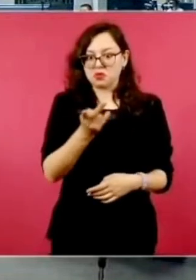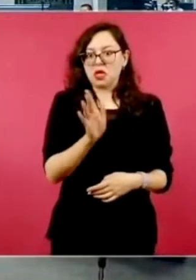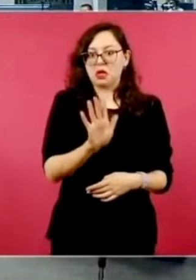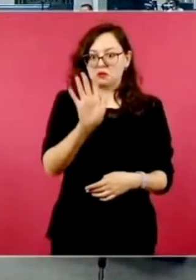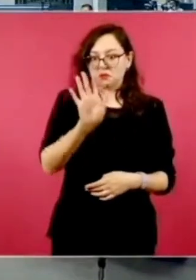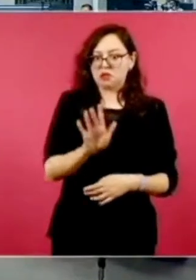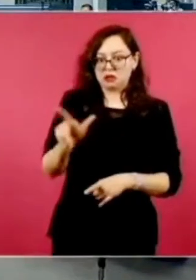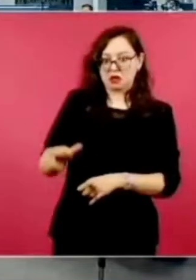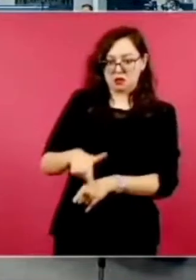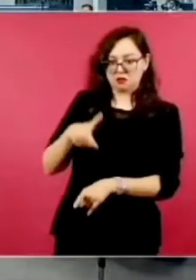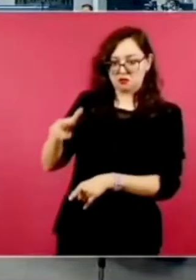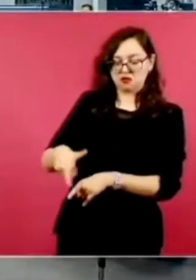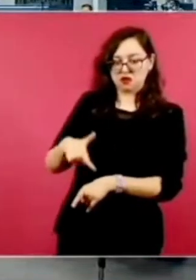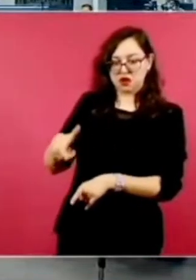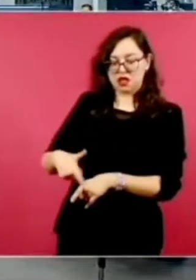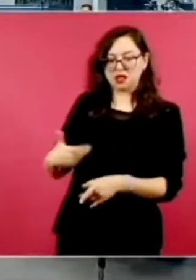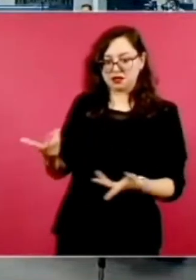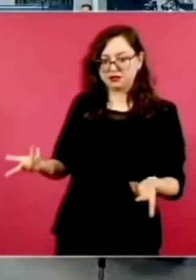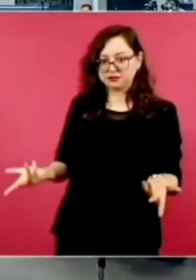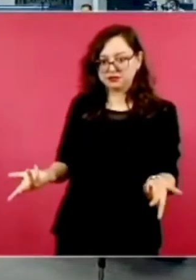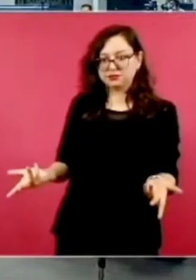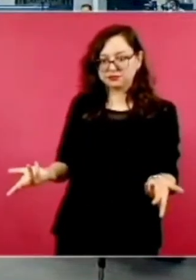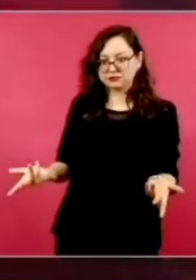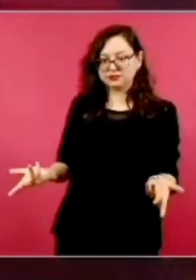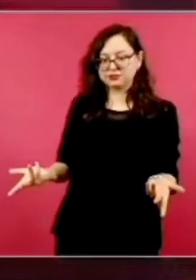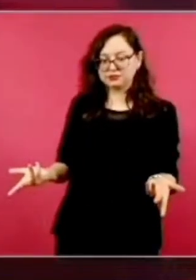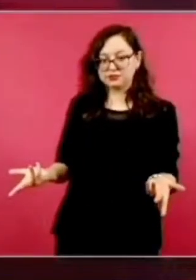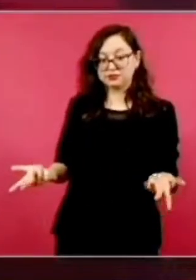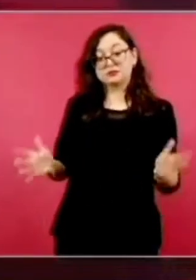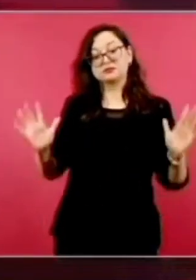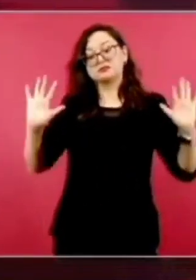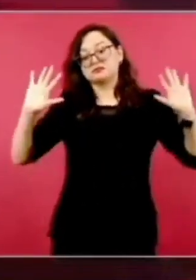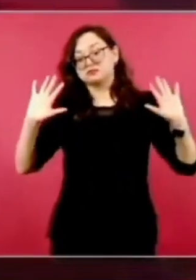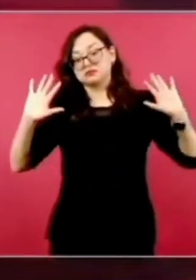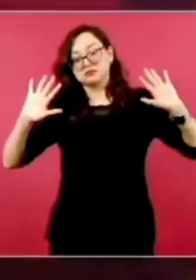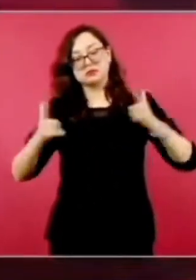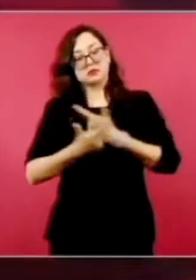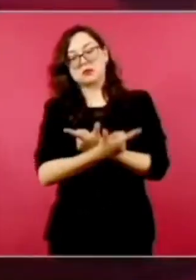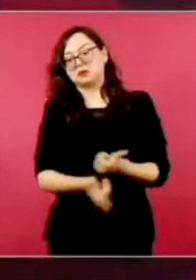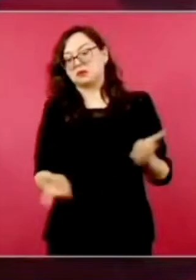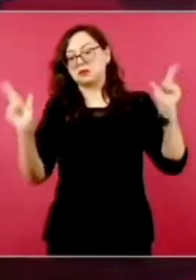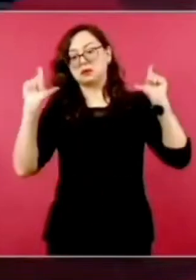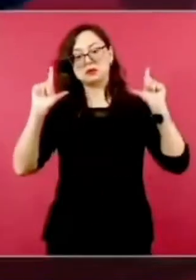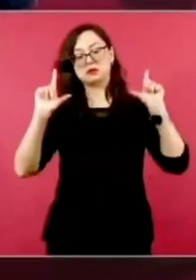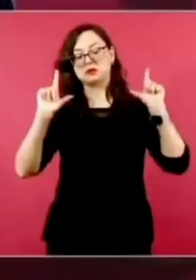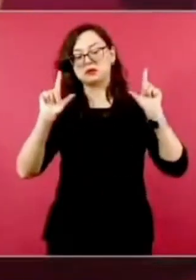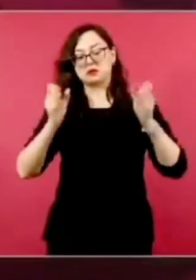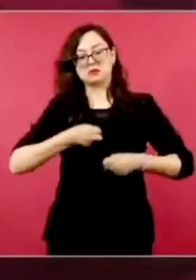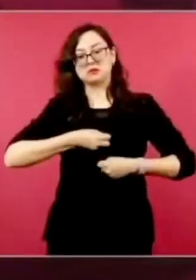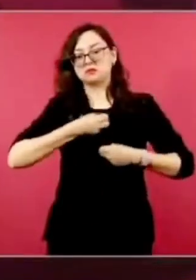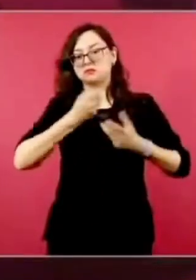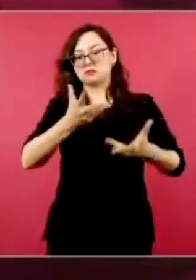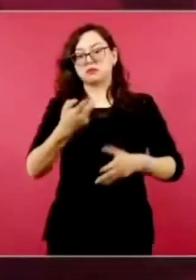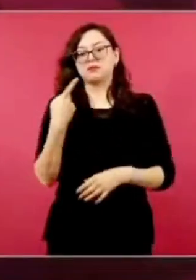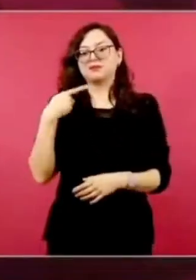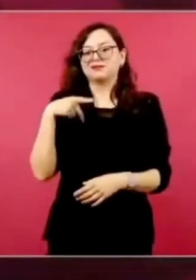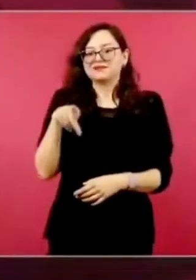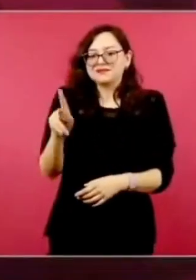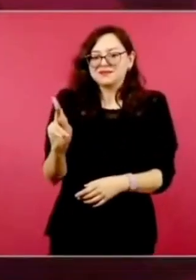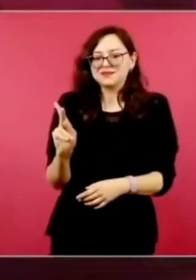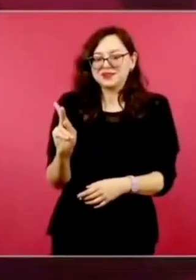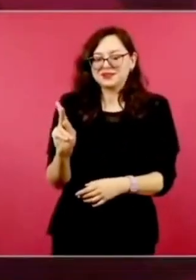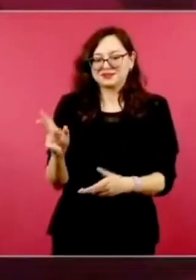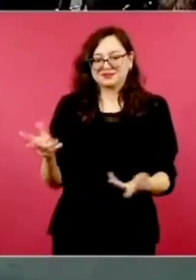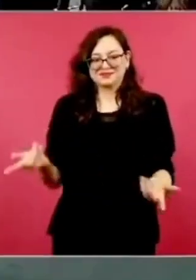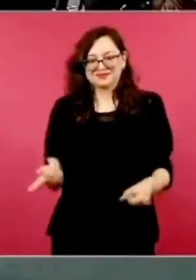mucho para… Eso es, claro que hay libertad absoluta, pero a lo que voy es, ¿cómo